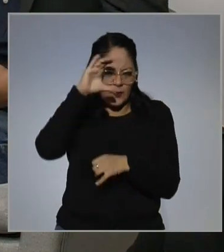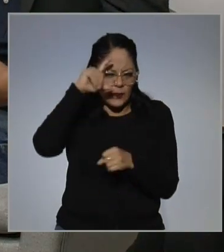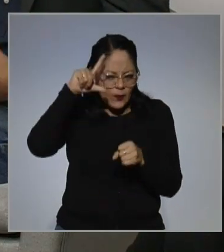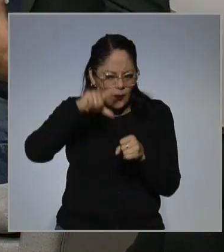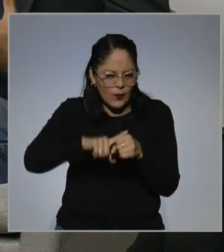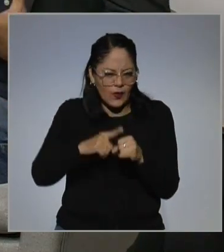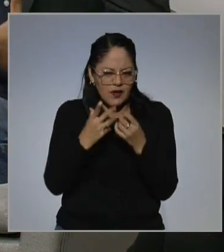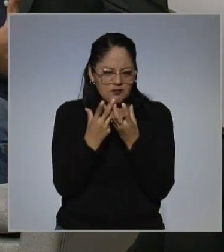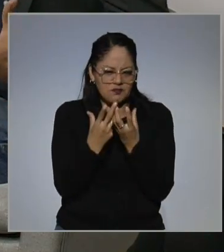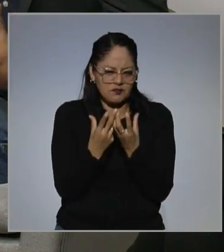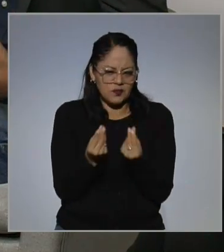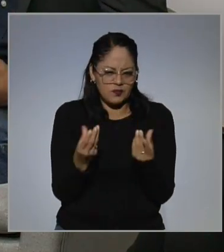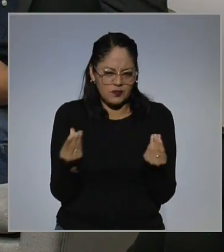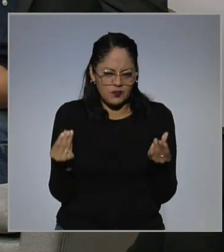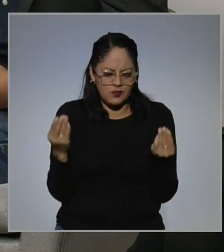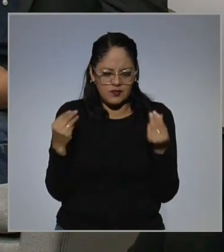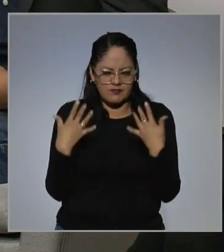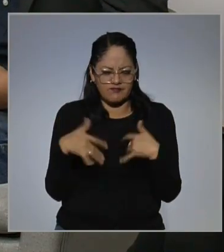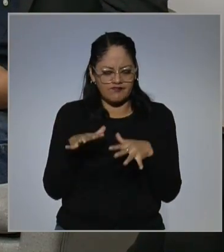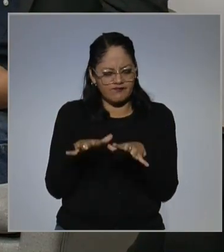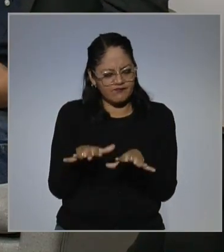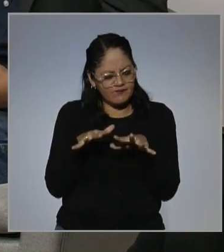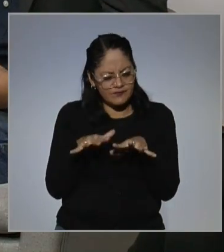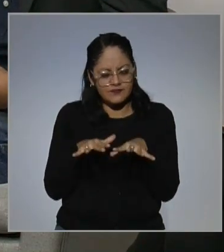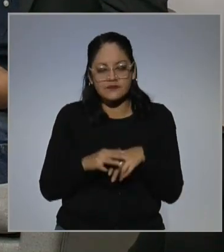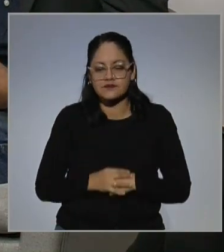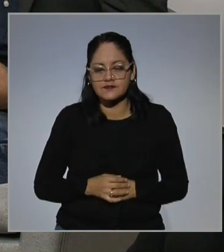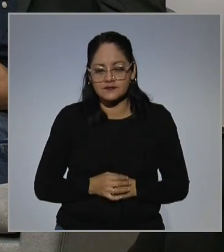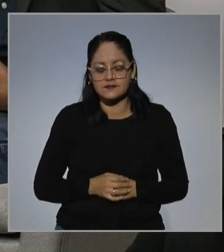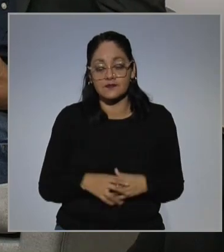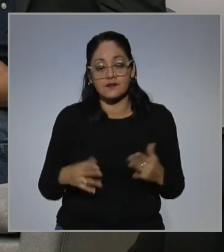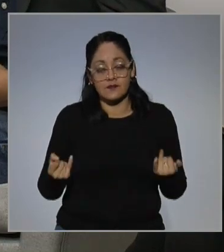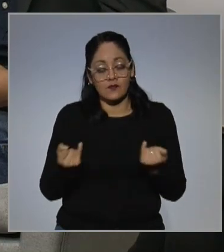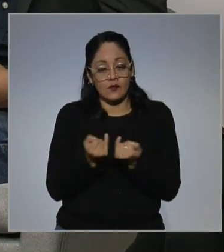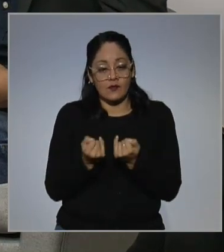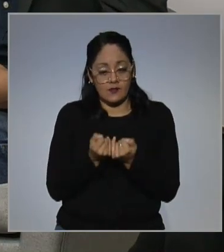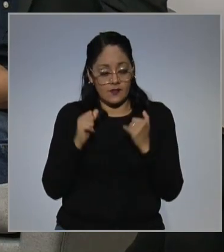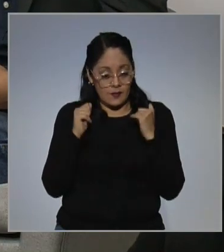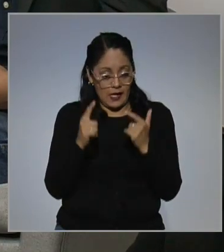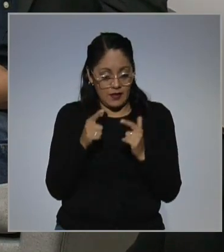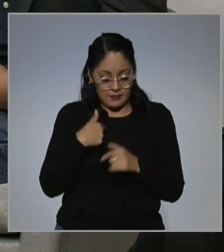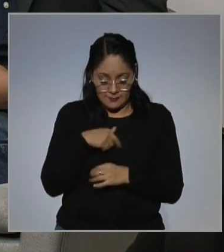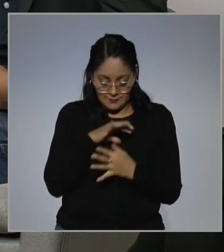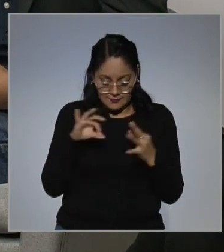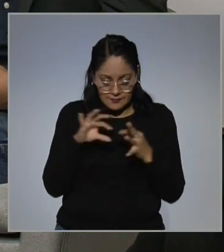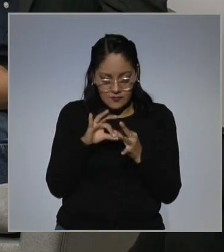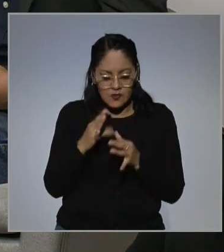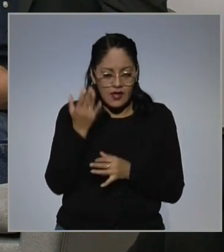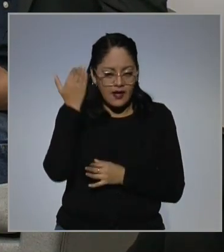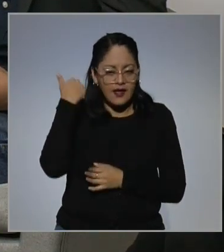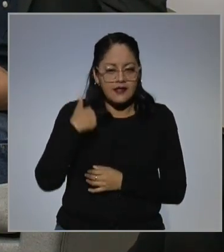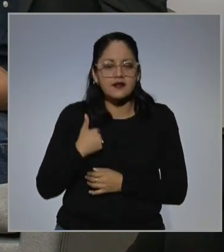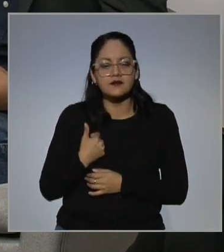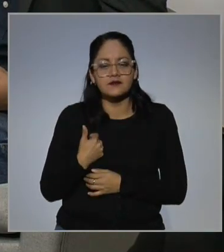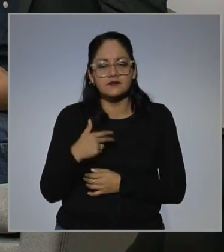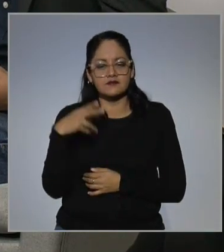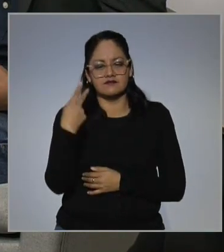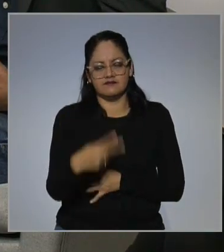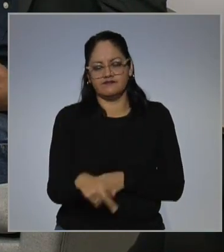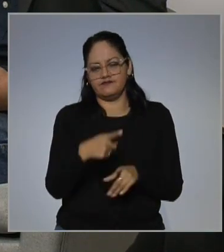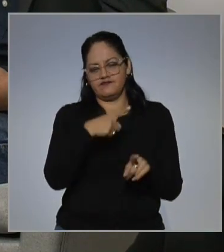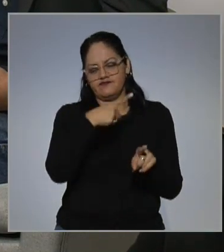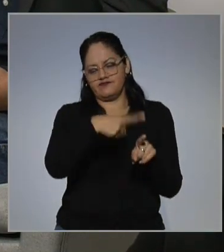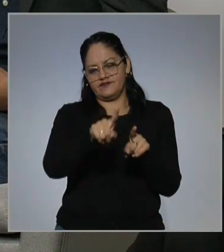cultural impresionante, y algo que hemos comentado desde el principio, su